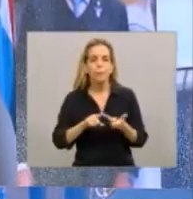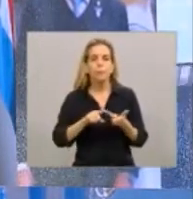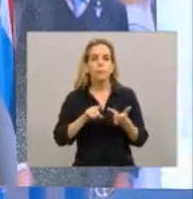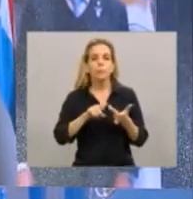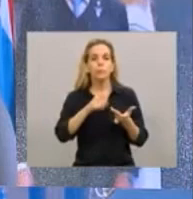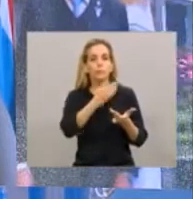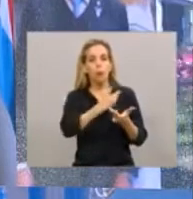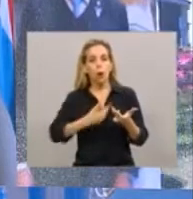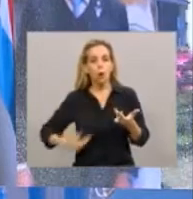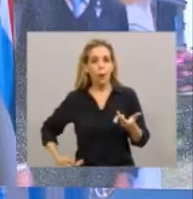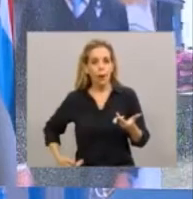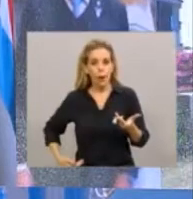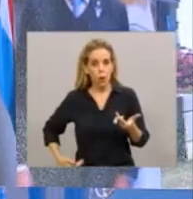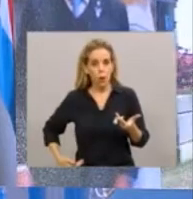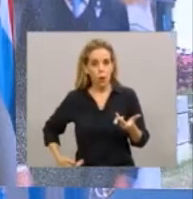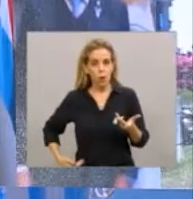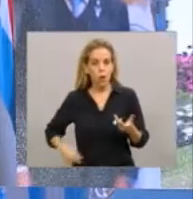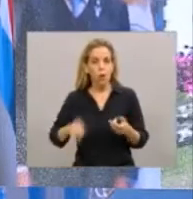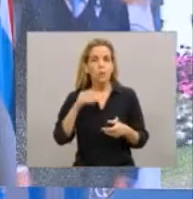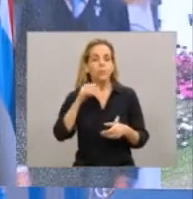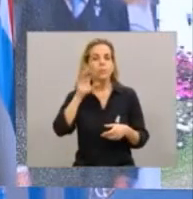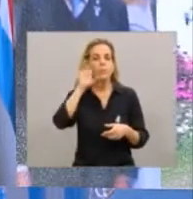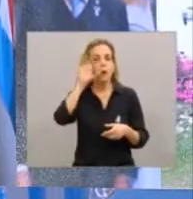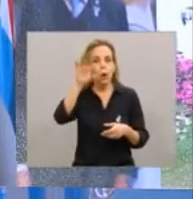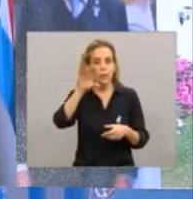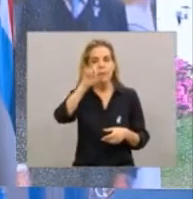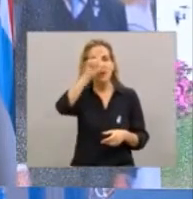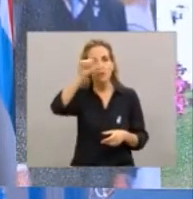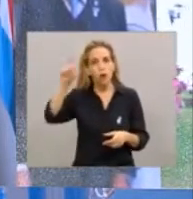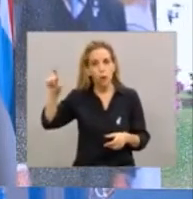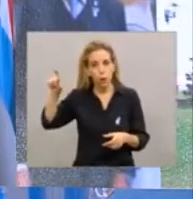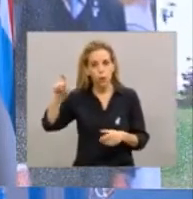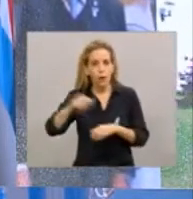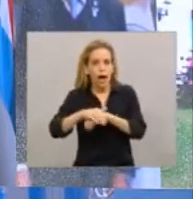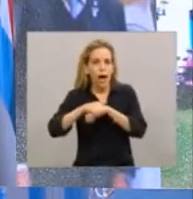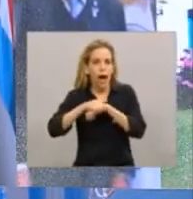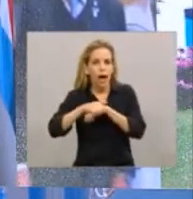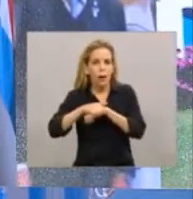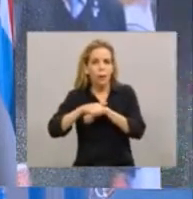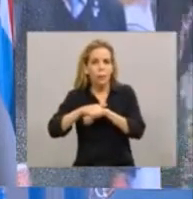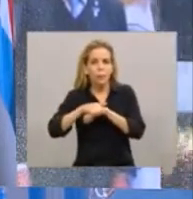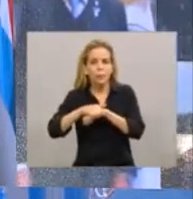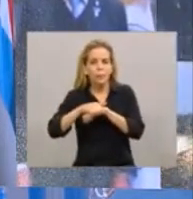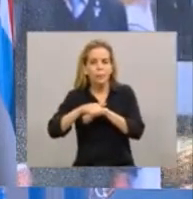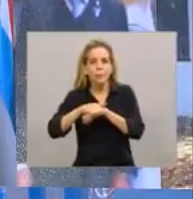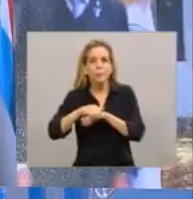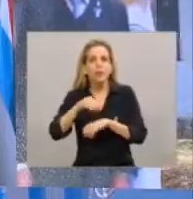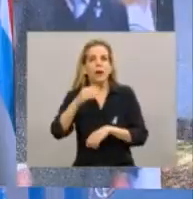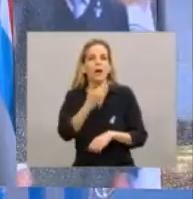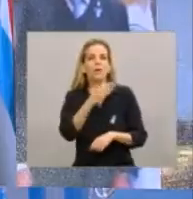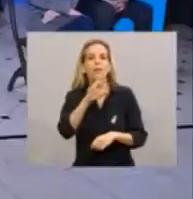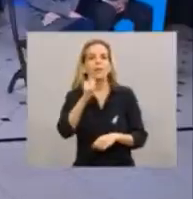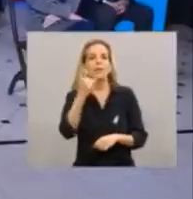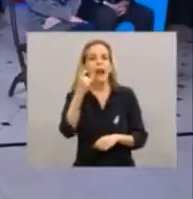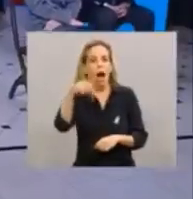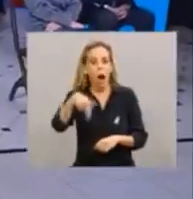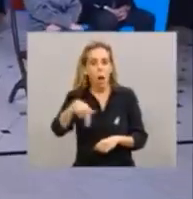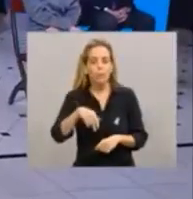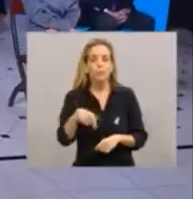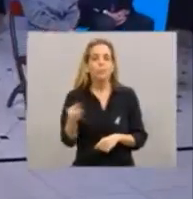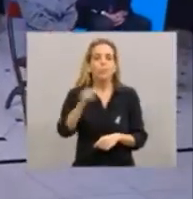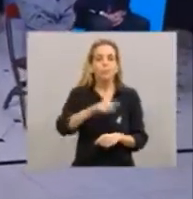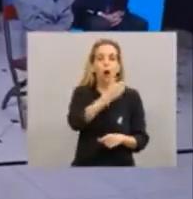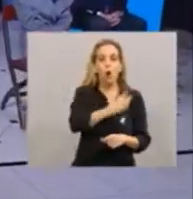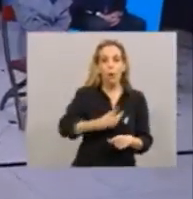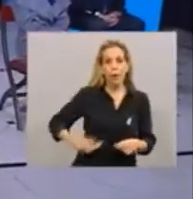aquí está el gobernador de formosa mi querido amigo gildo infrán aquí está el gobernador